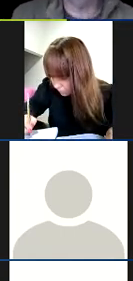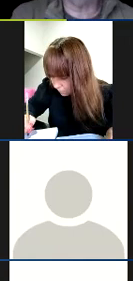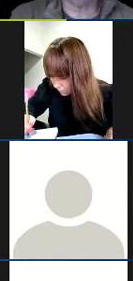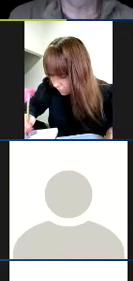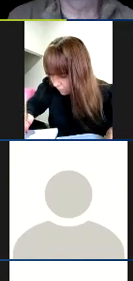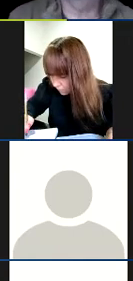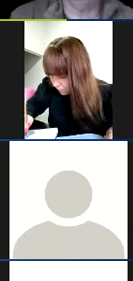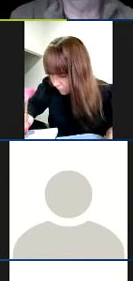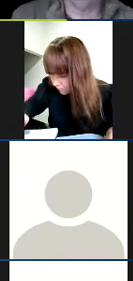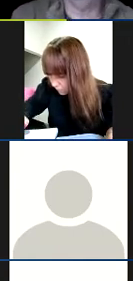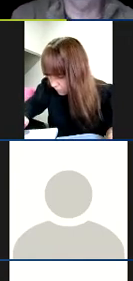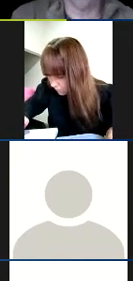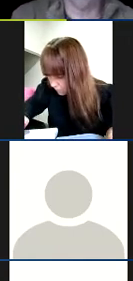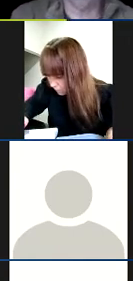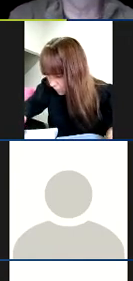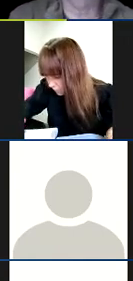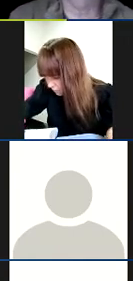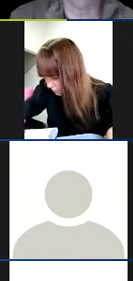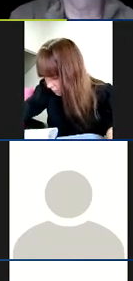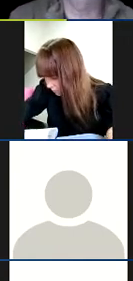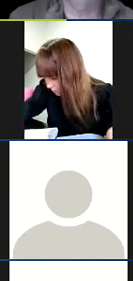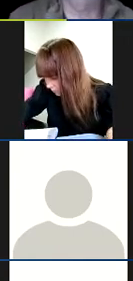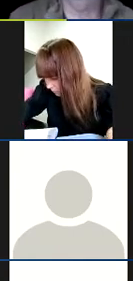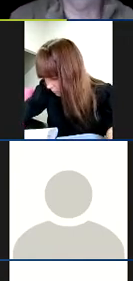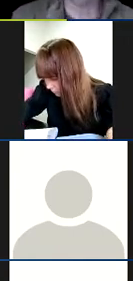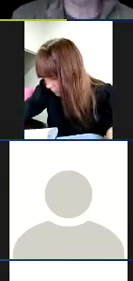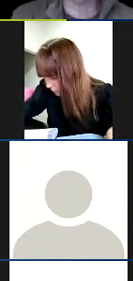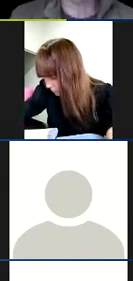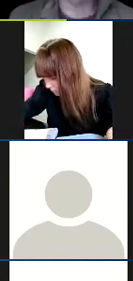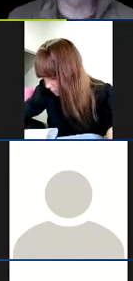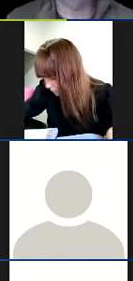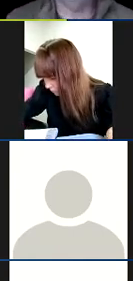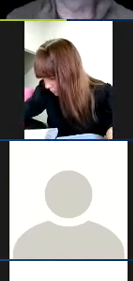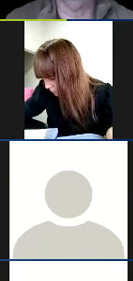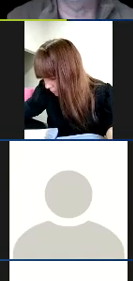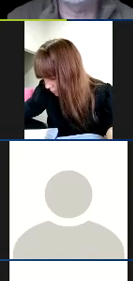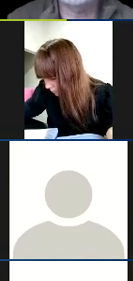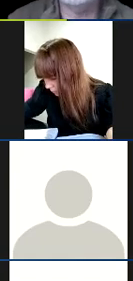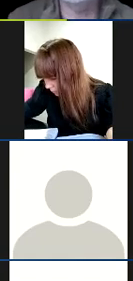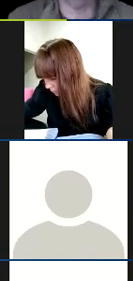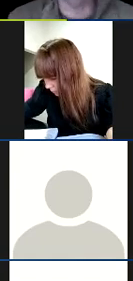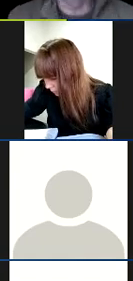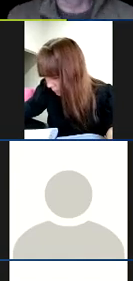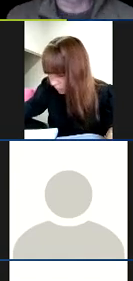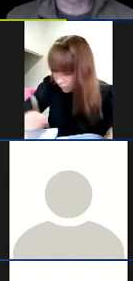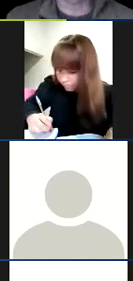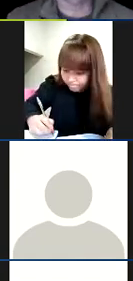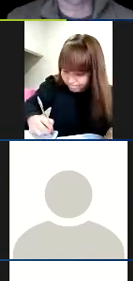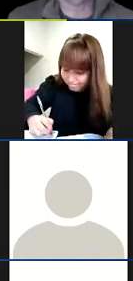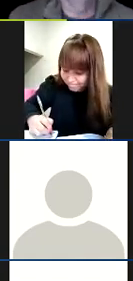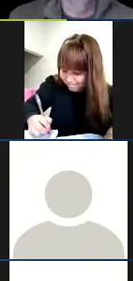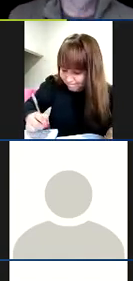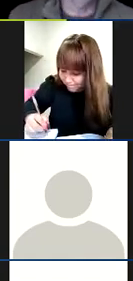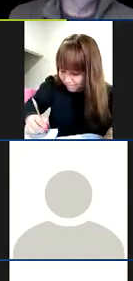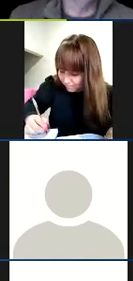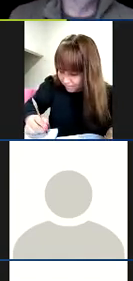años. Hay muchas sociedades que dicen duración 99 años y a los dos años están quebradas, ¿no? Pero bueno, ese es otro